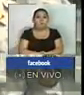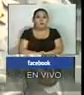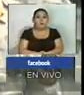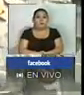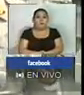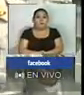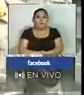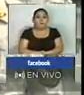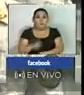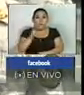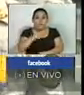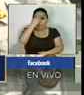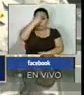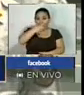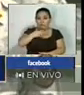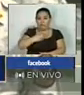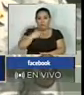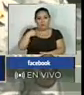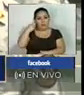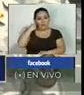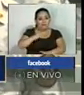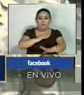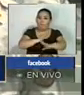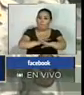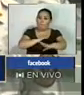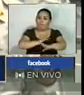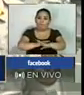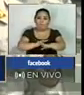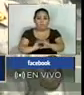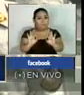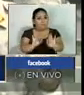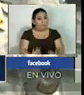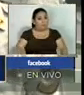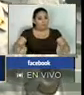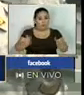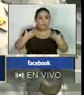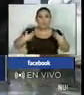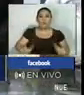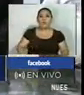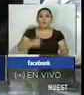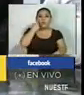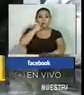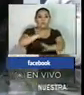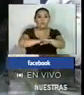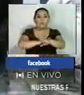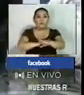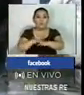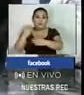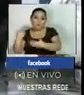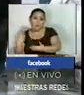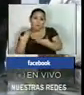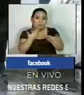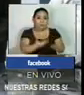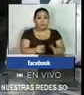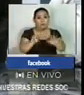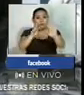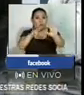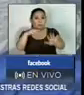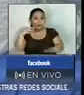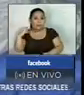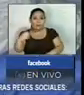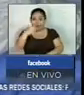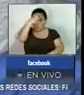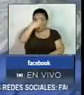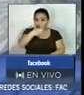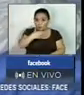máscara, creo que va a ser mejor todavía la protección que vamos a tener. Un donativo de 700 caretas